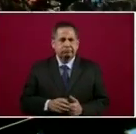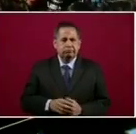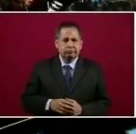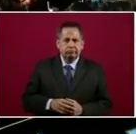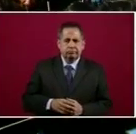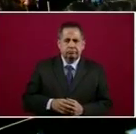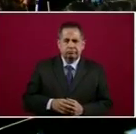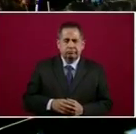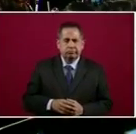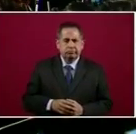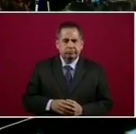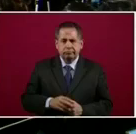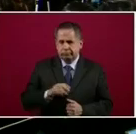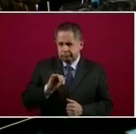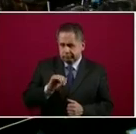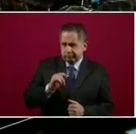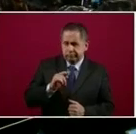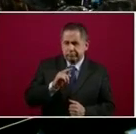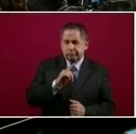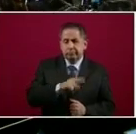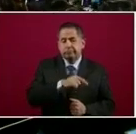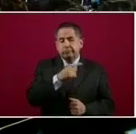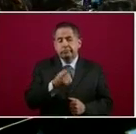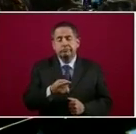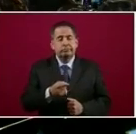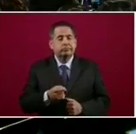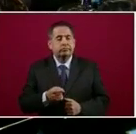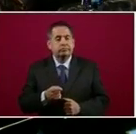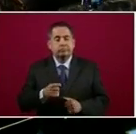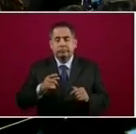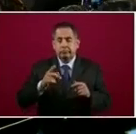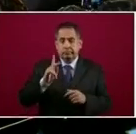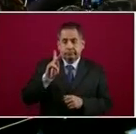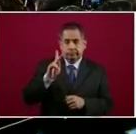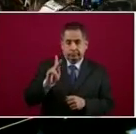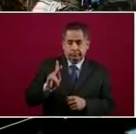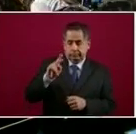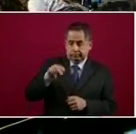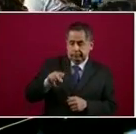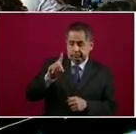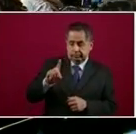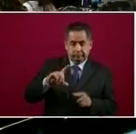Sí. En el Plan Nacional de Desarrollo